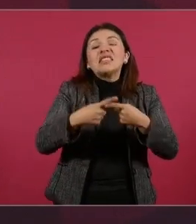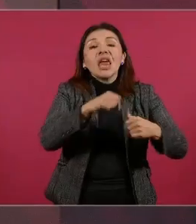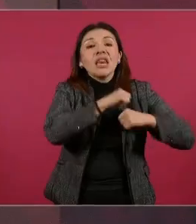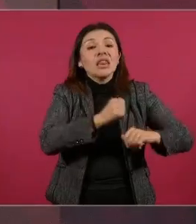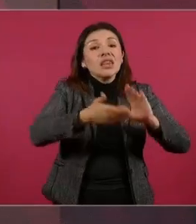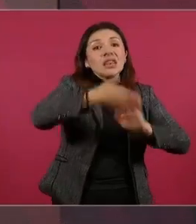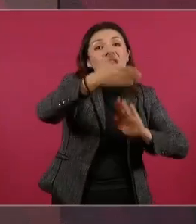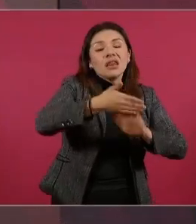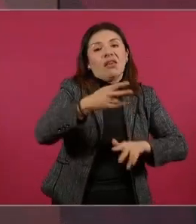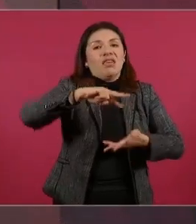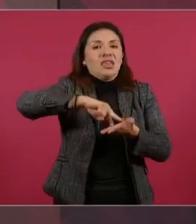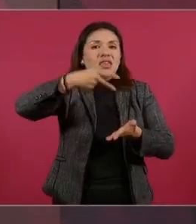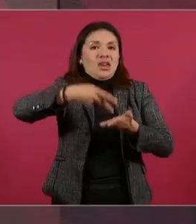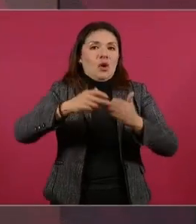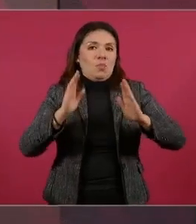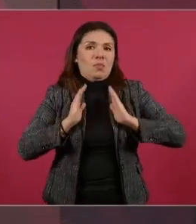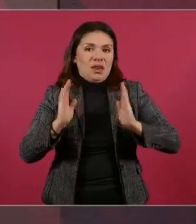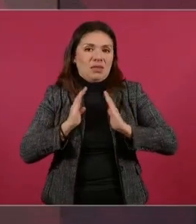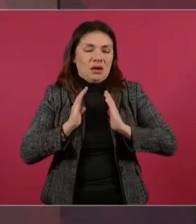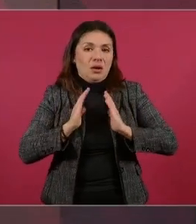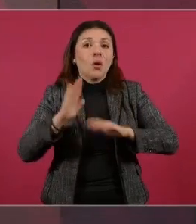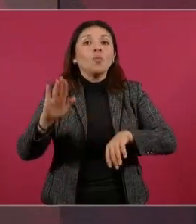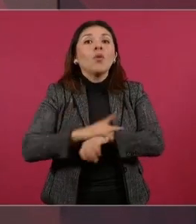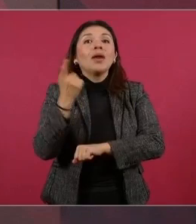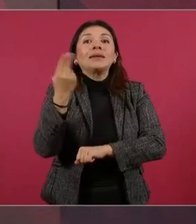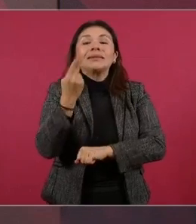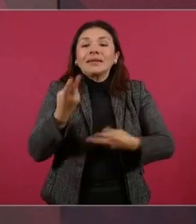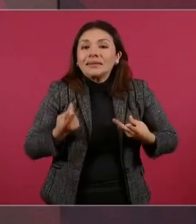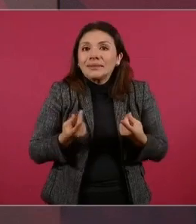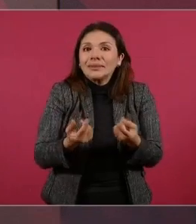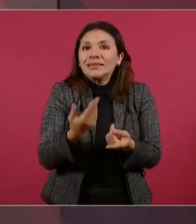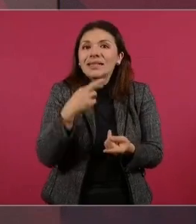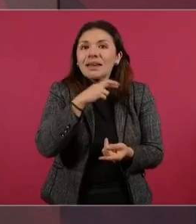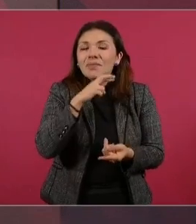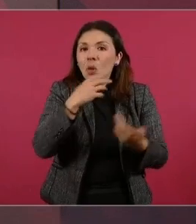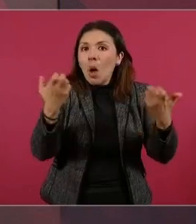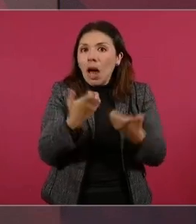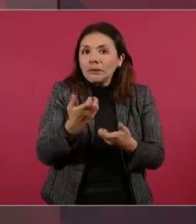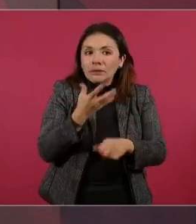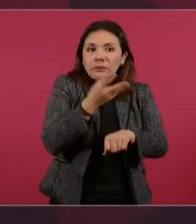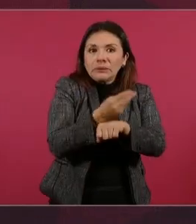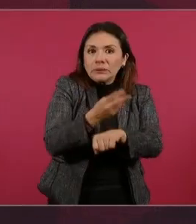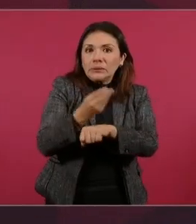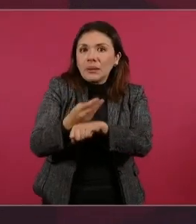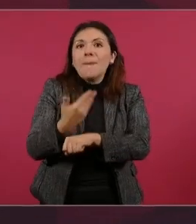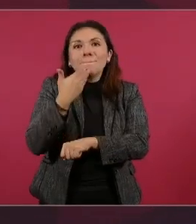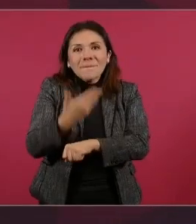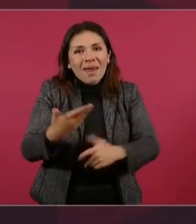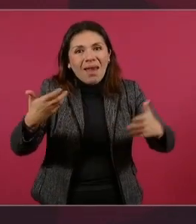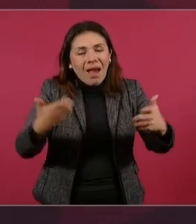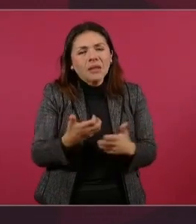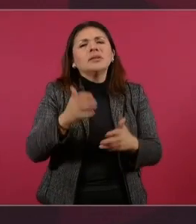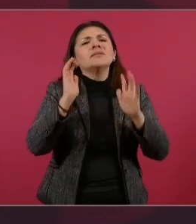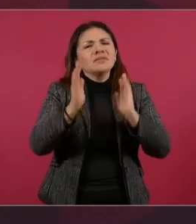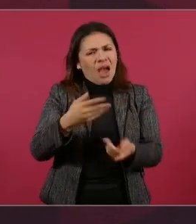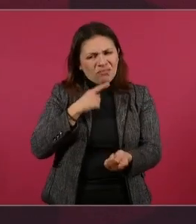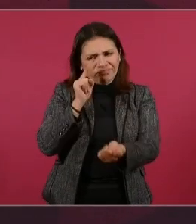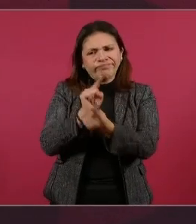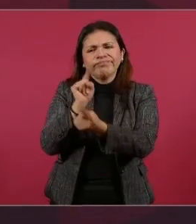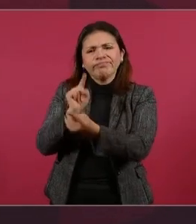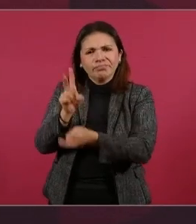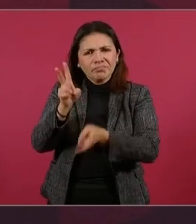necesitamos terminarlo a tiempo y bien y se está hablando con la